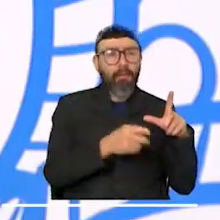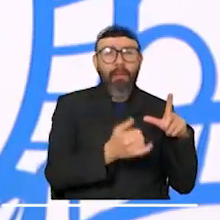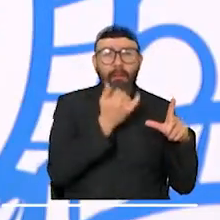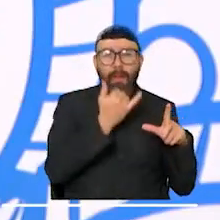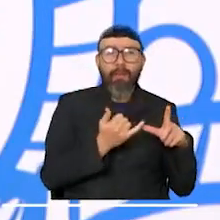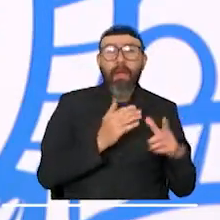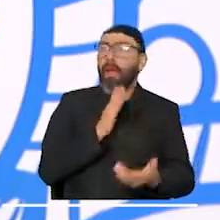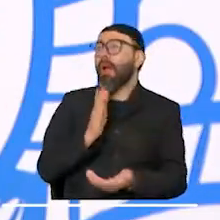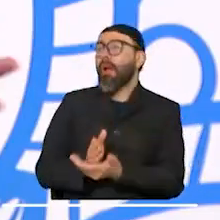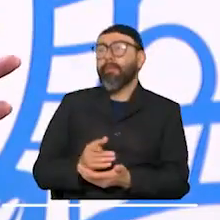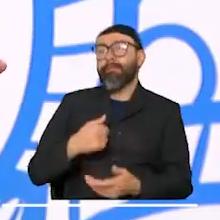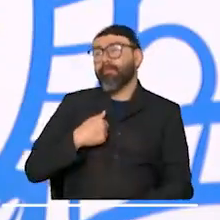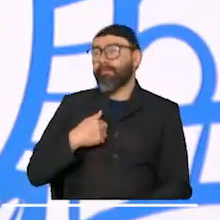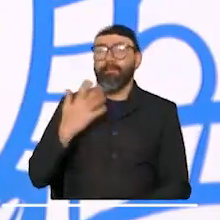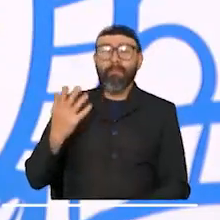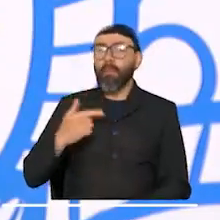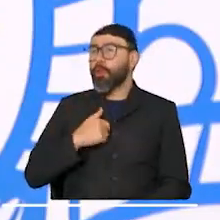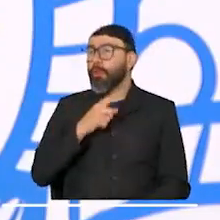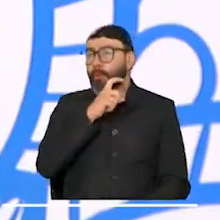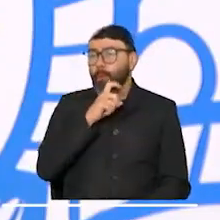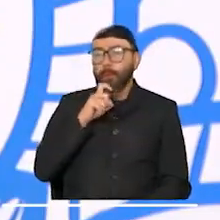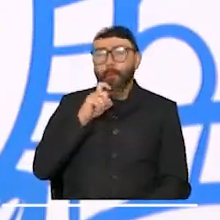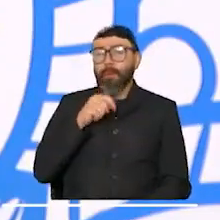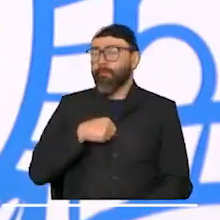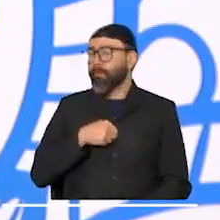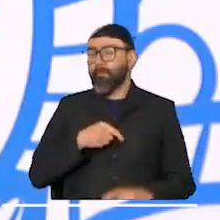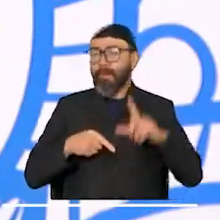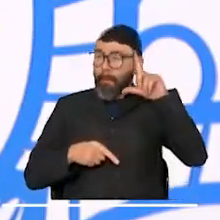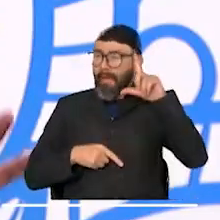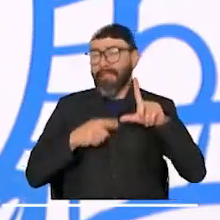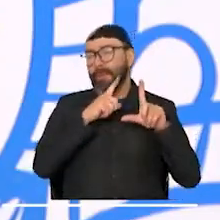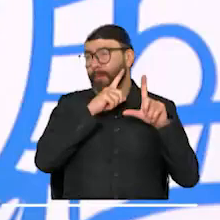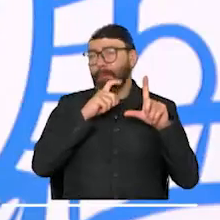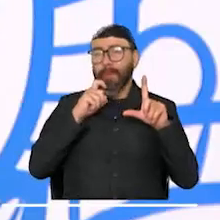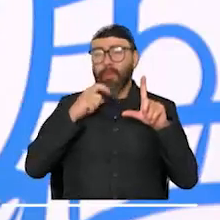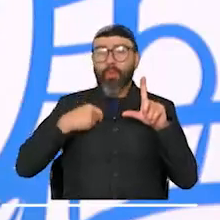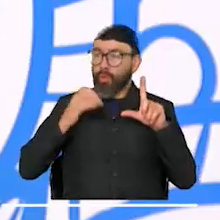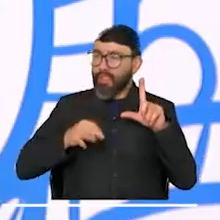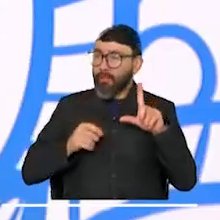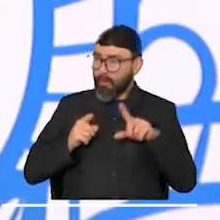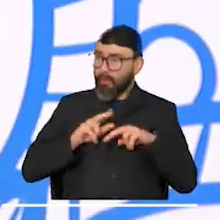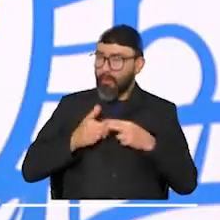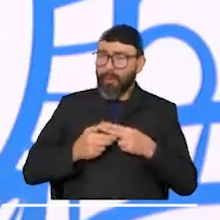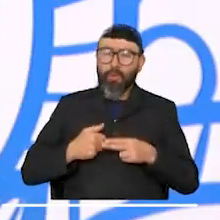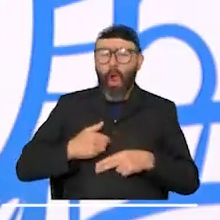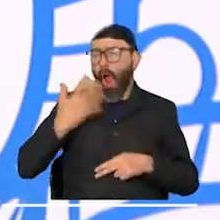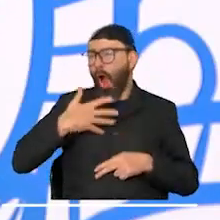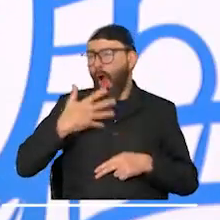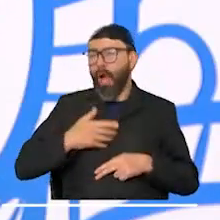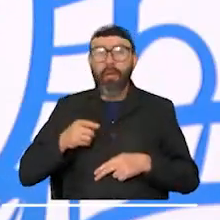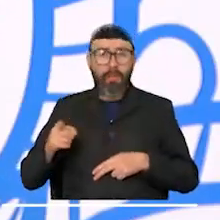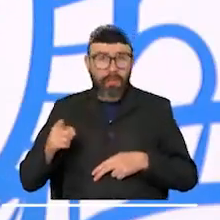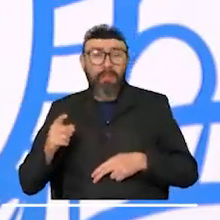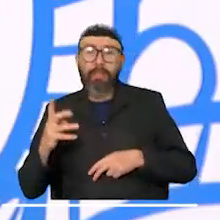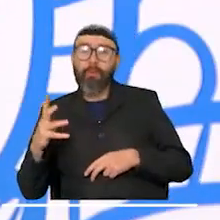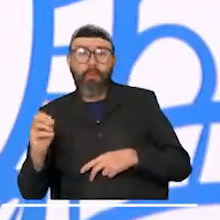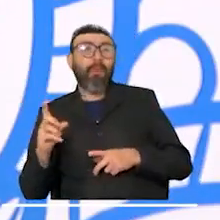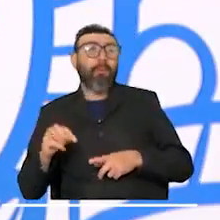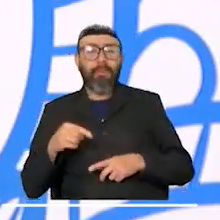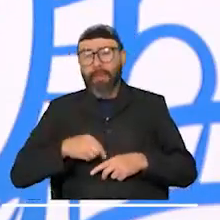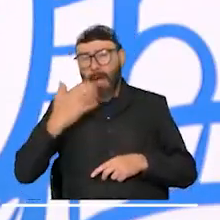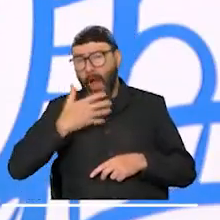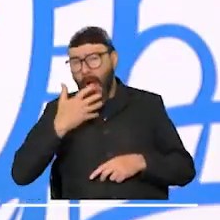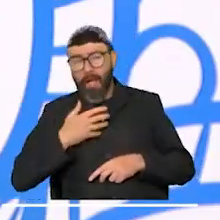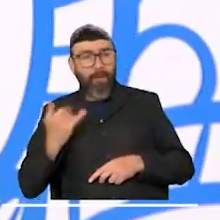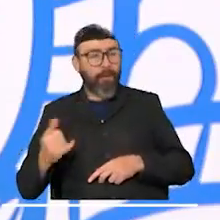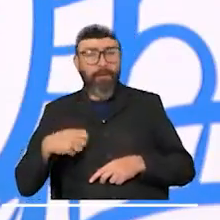a la consulta diciendo es que yo soy una mujer seca yo soy una mujer seca acá que tengo relaciones sexuales a mí me arde mi pareja le queda Ardiendo yo quedo como